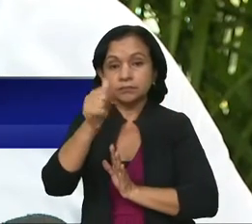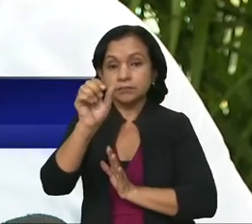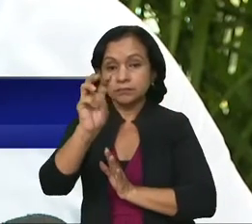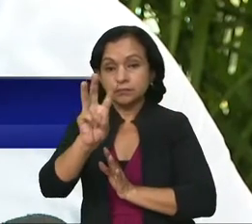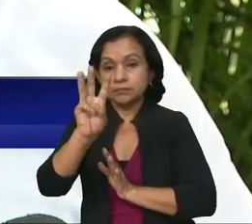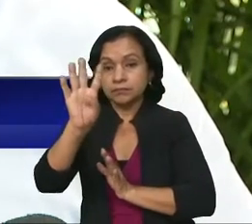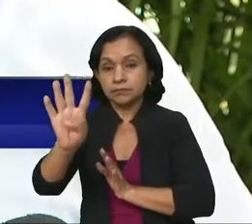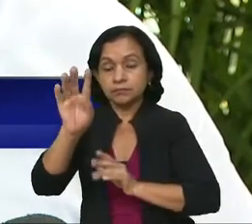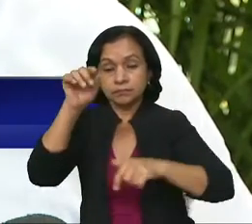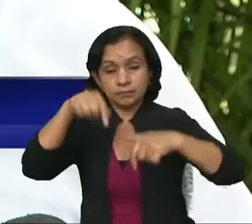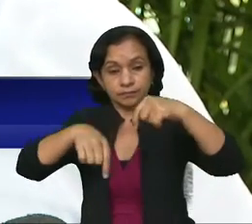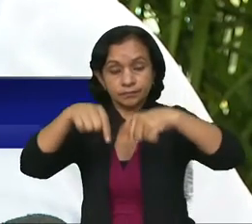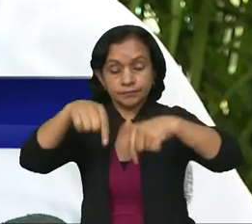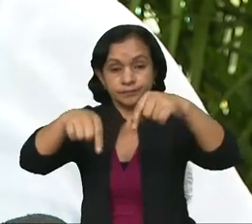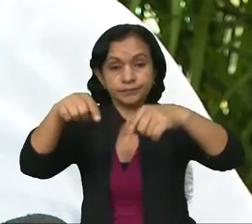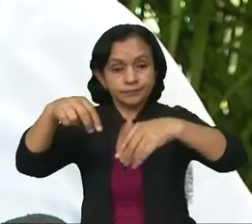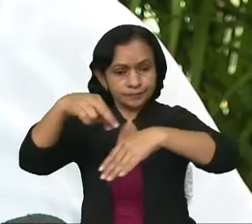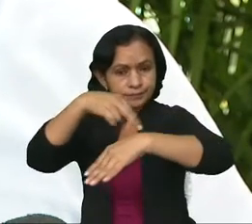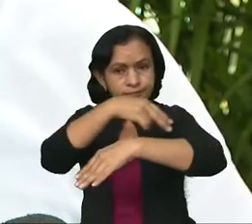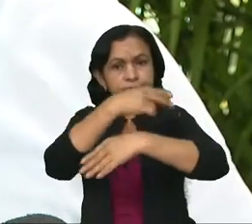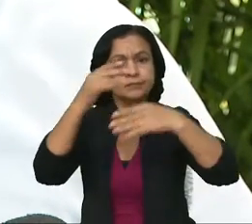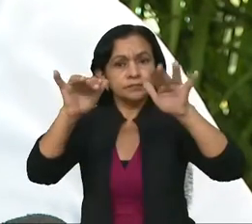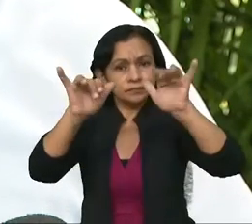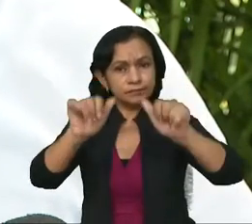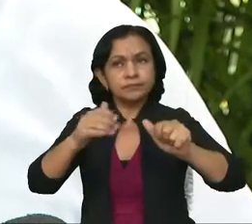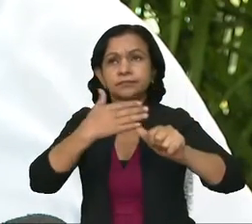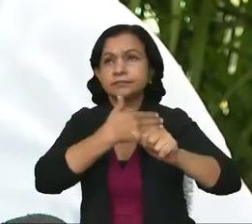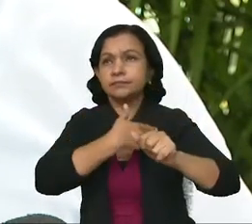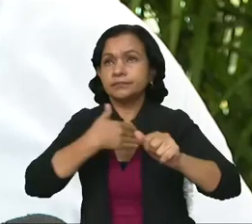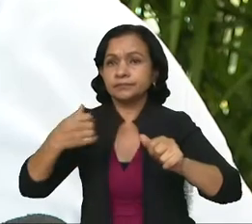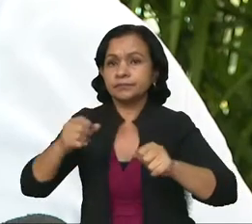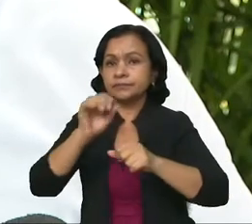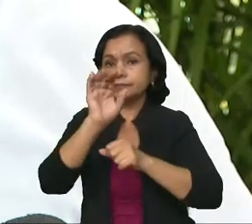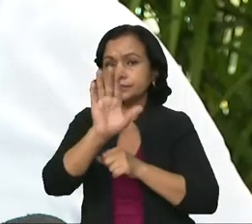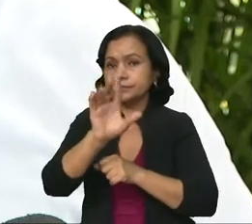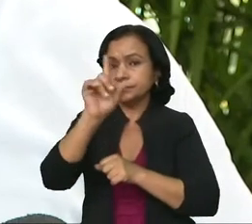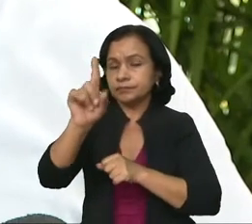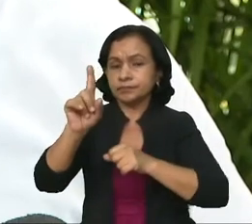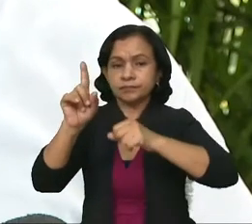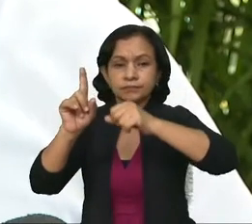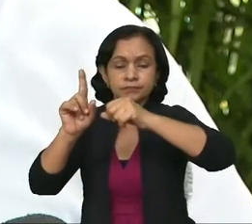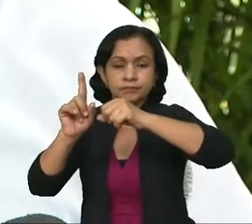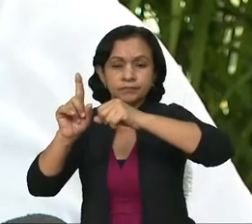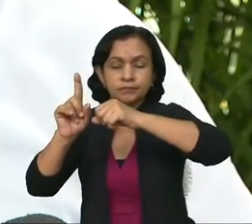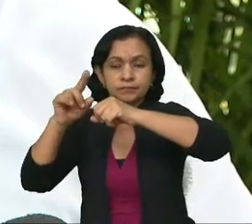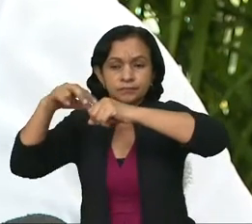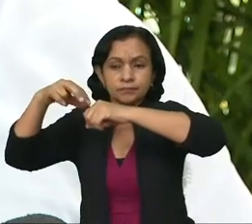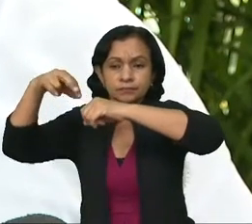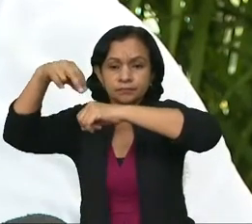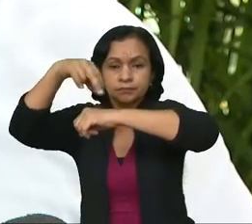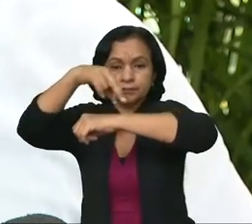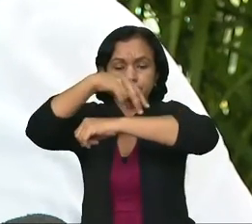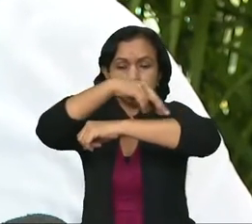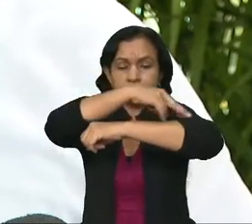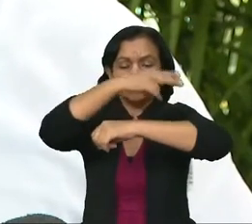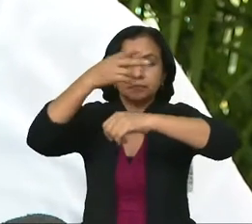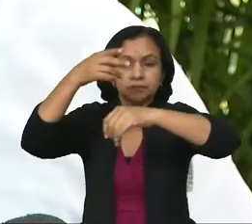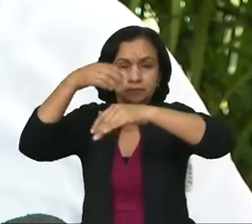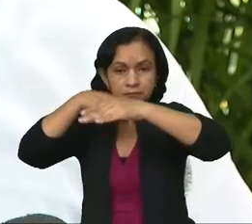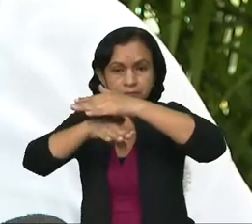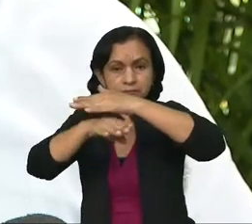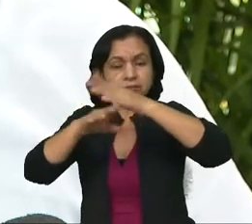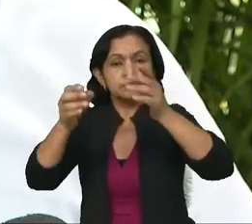1.634 kilómetros de caminos construidos y mejorados, 51 puentes peatonales y vehiculares